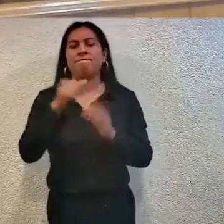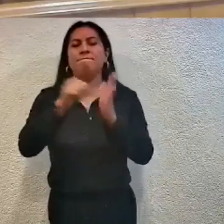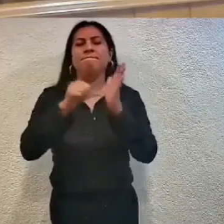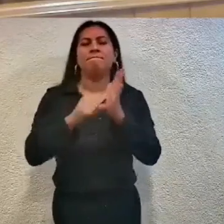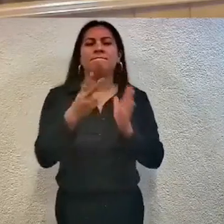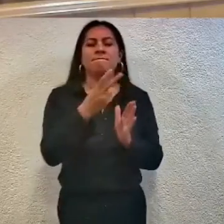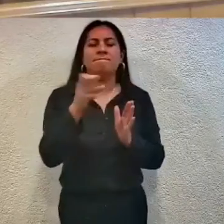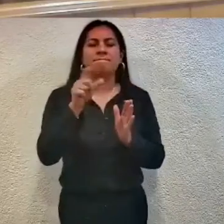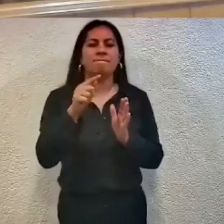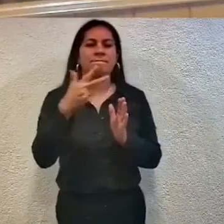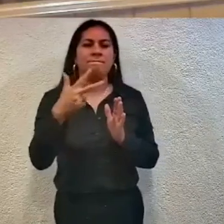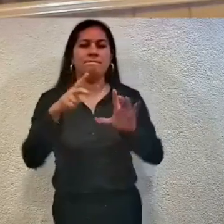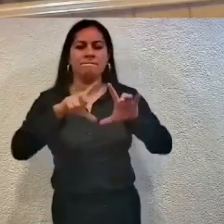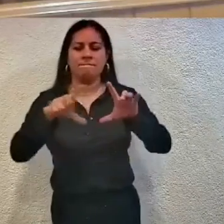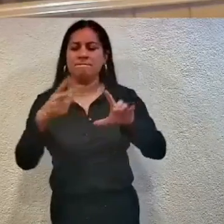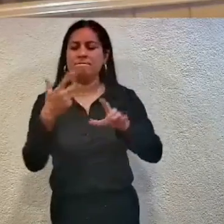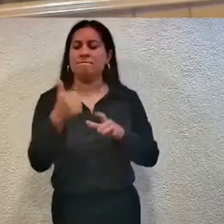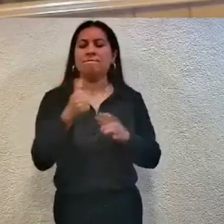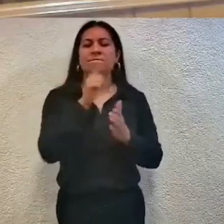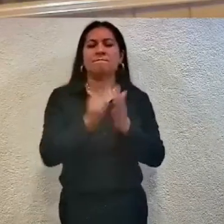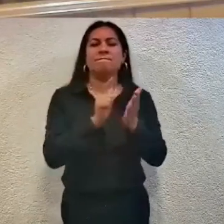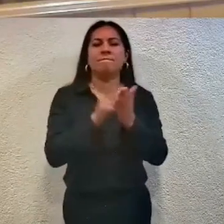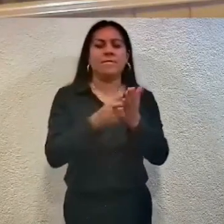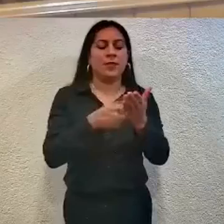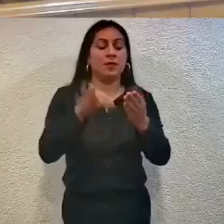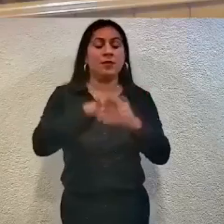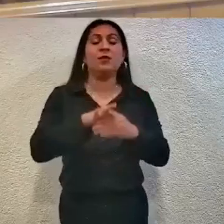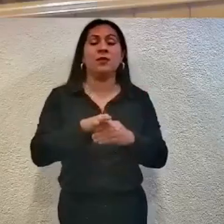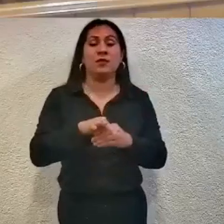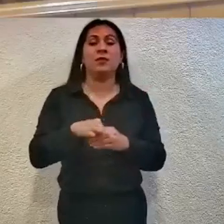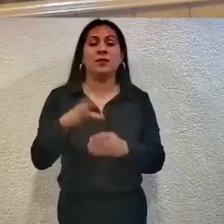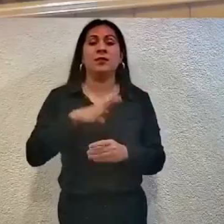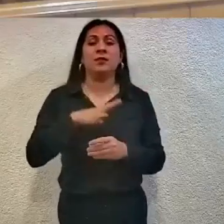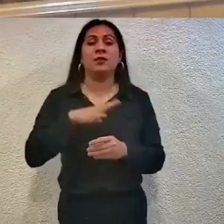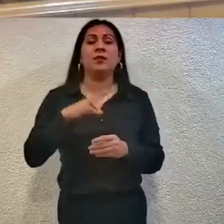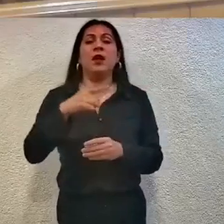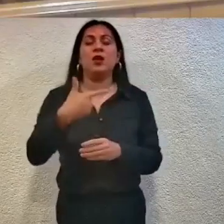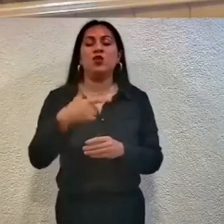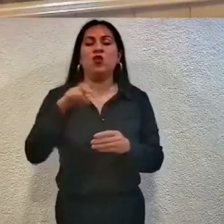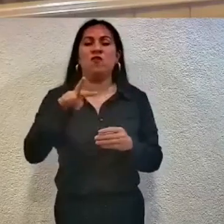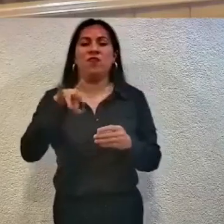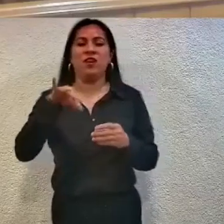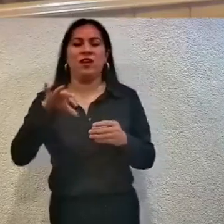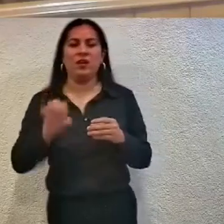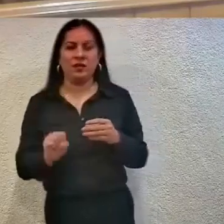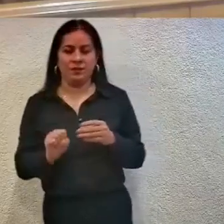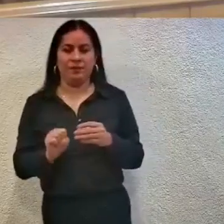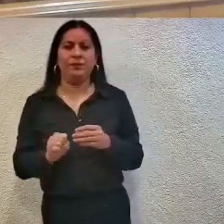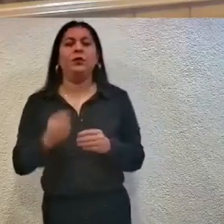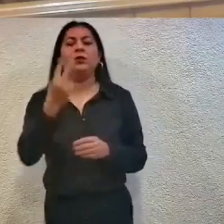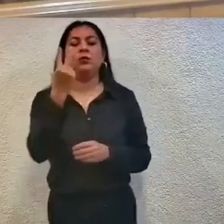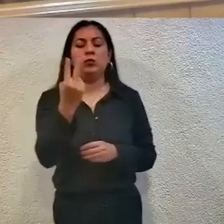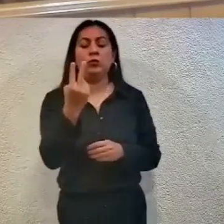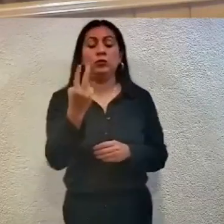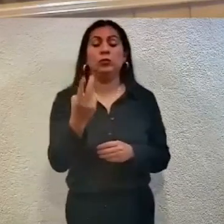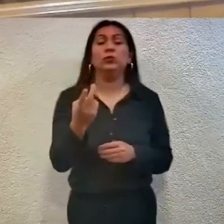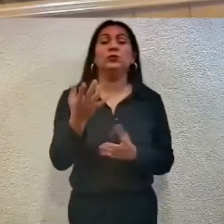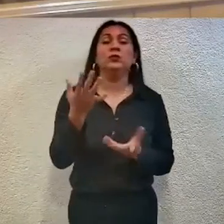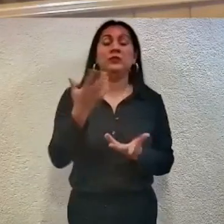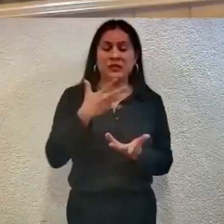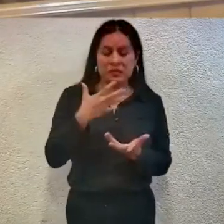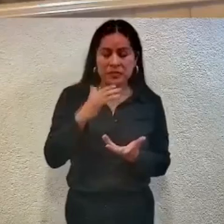de la infracción prevista en el artículo 278, párrafo sexto de la Ley Electoral, atribuida a Giovanni Velázquez